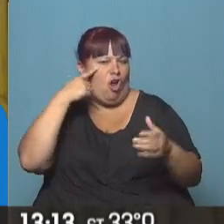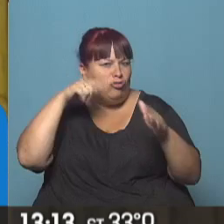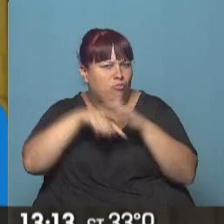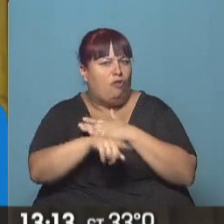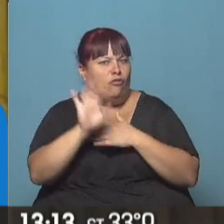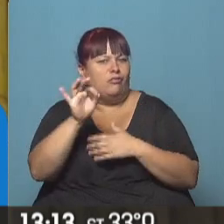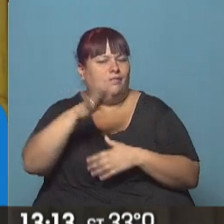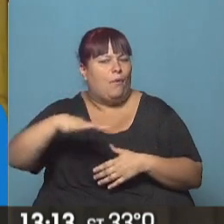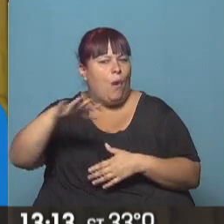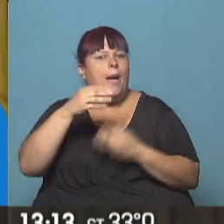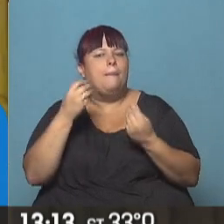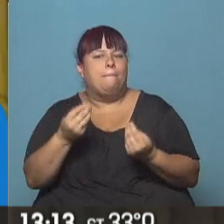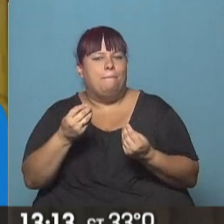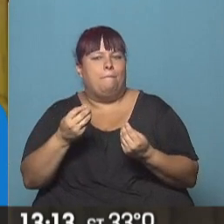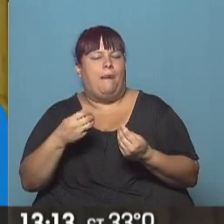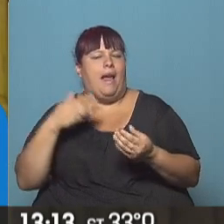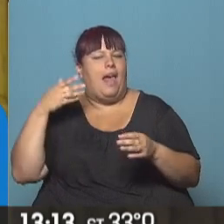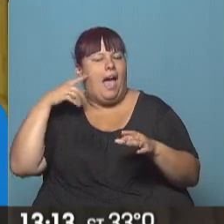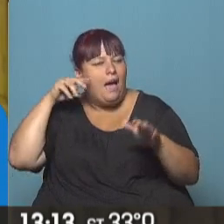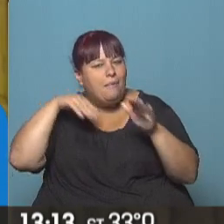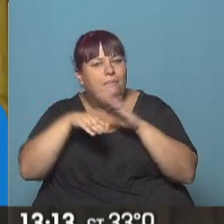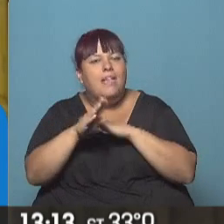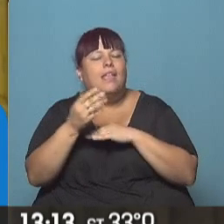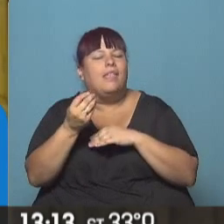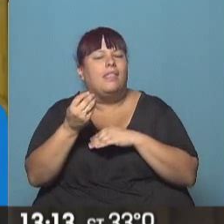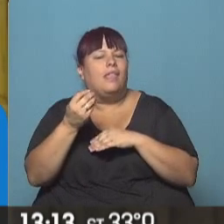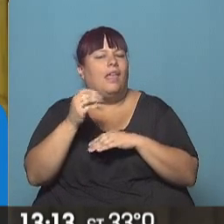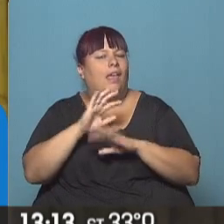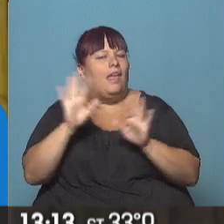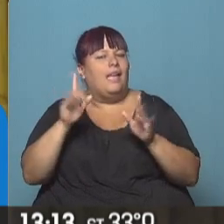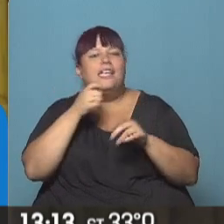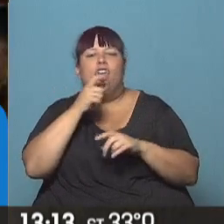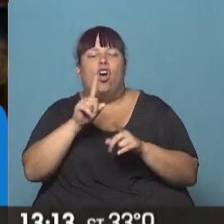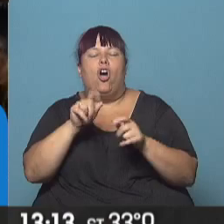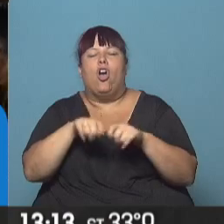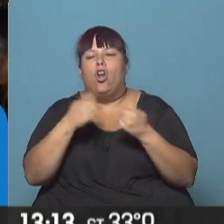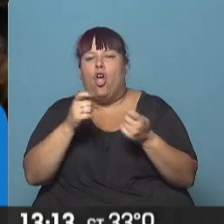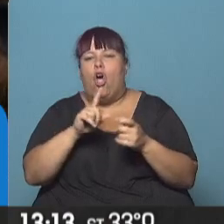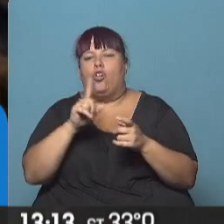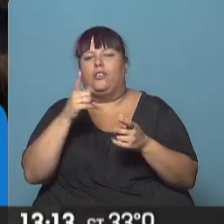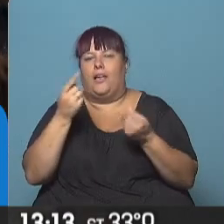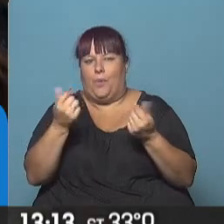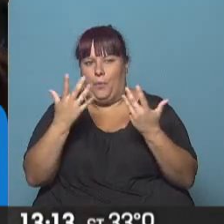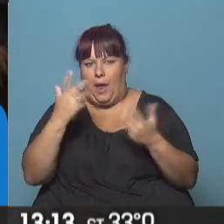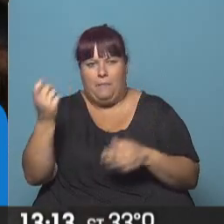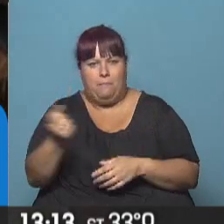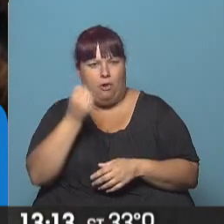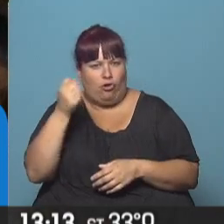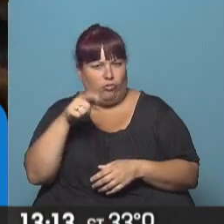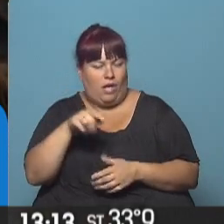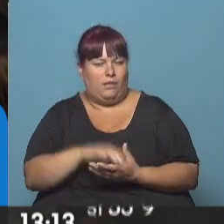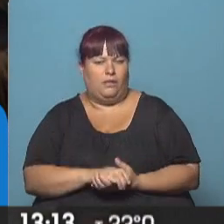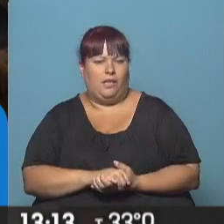conocimiento para poder adentrarnos sin destruir el tesoro que